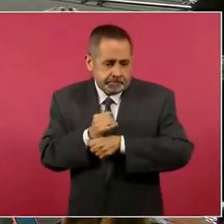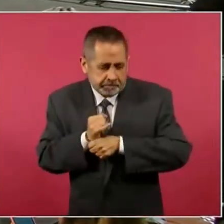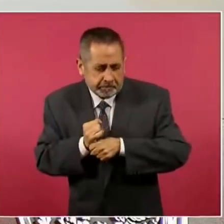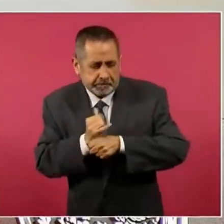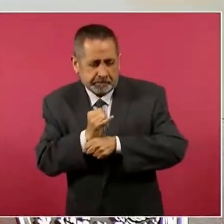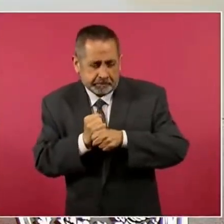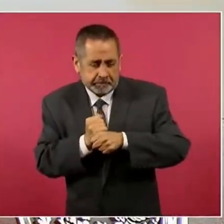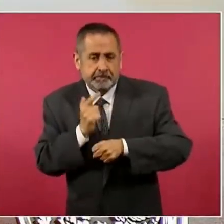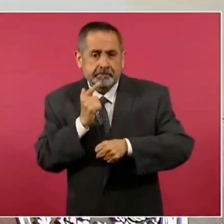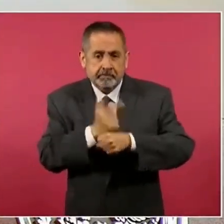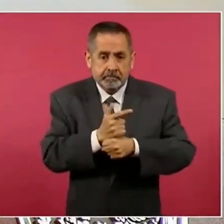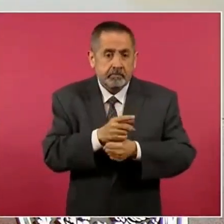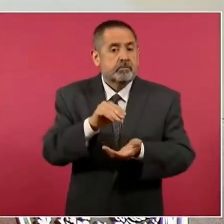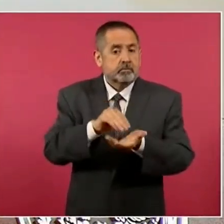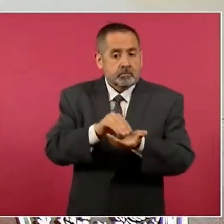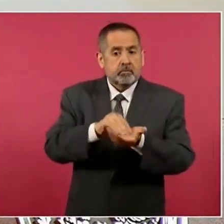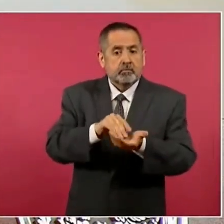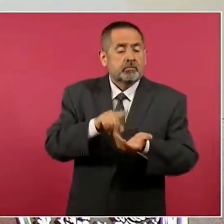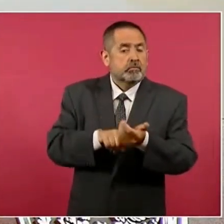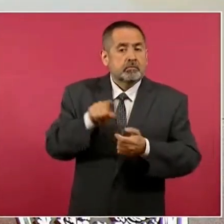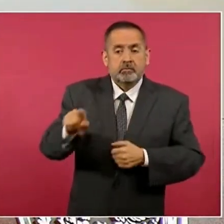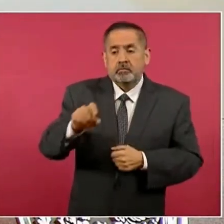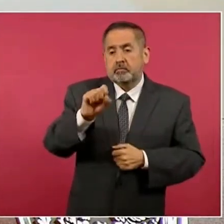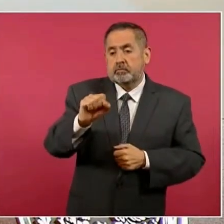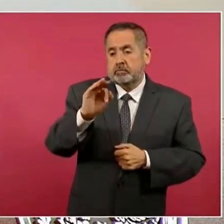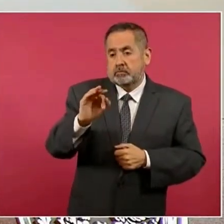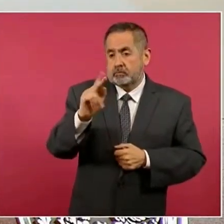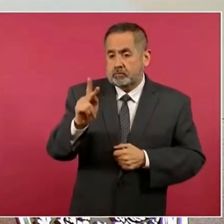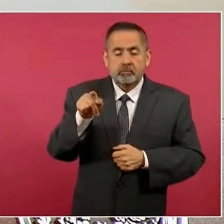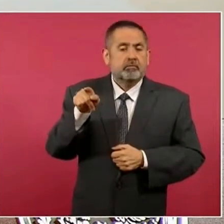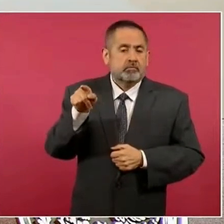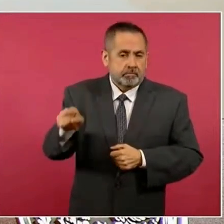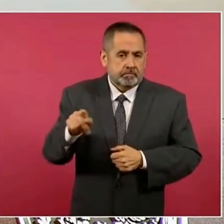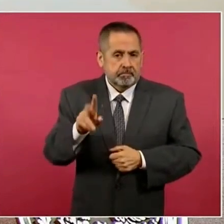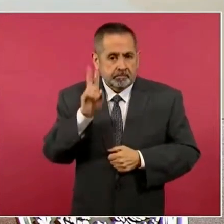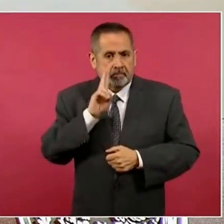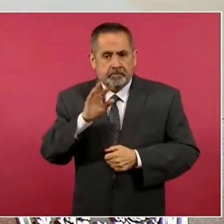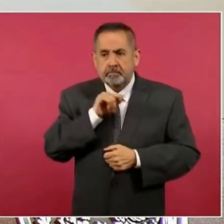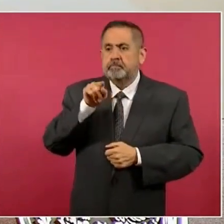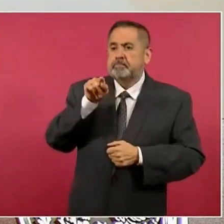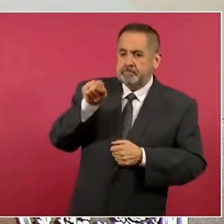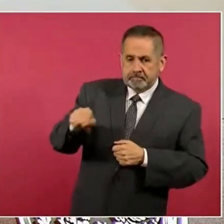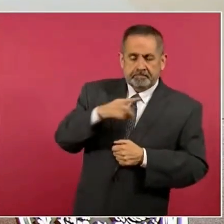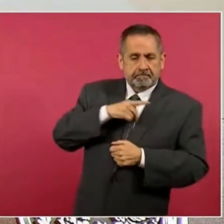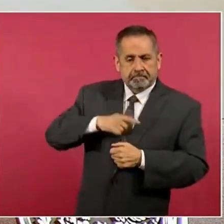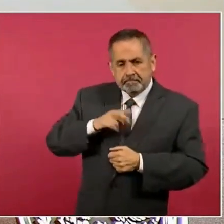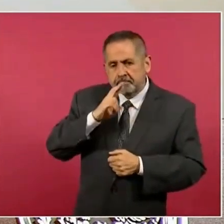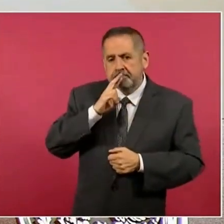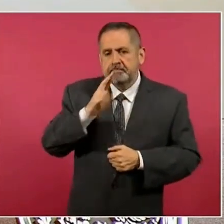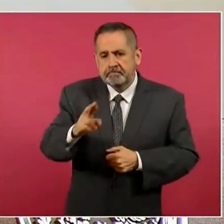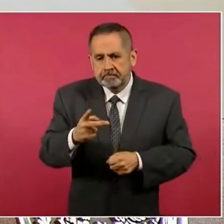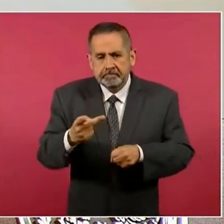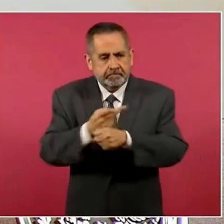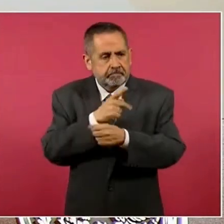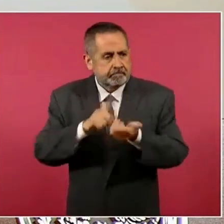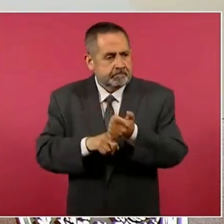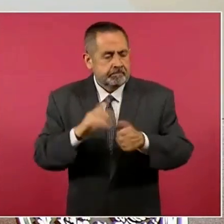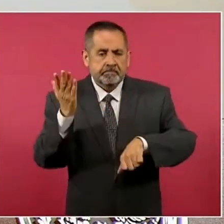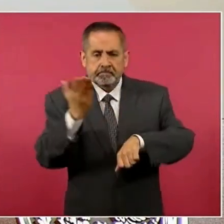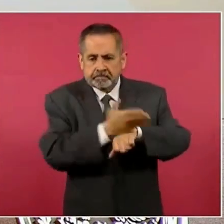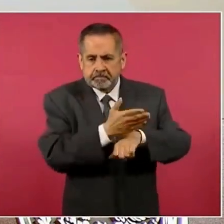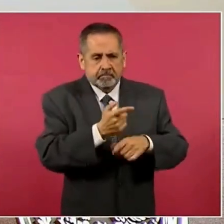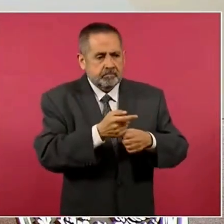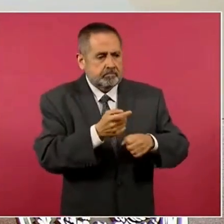y denuncias están en la Secretaría de la Función Pública. Por lo tanto, ahí tendrían que dar respuesta a las consecuencias legales